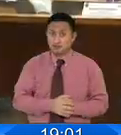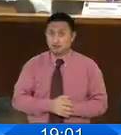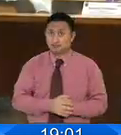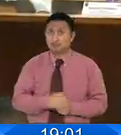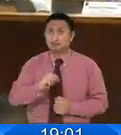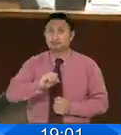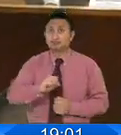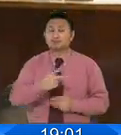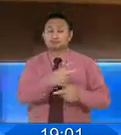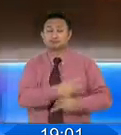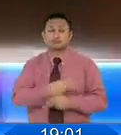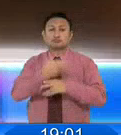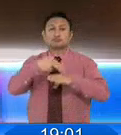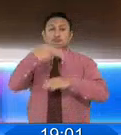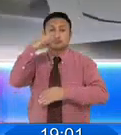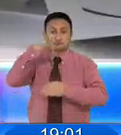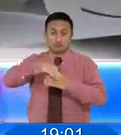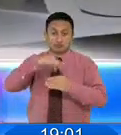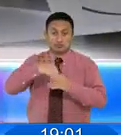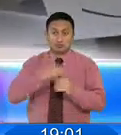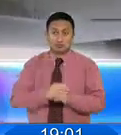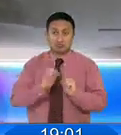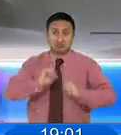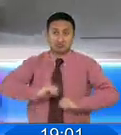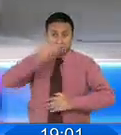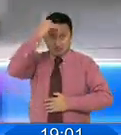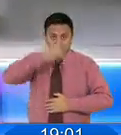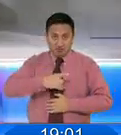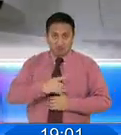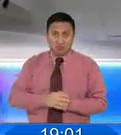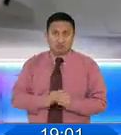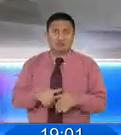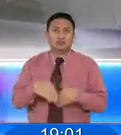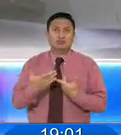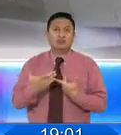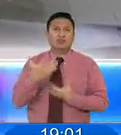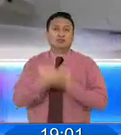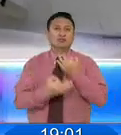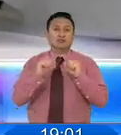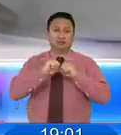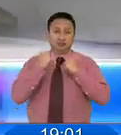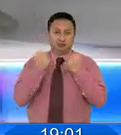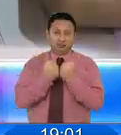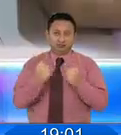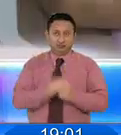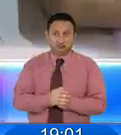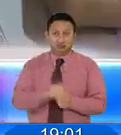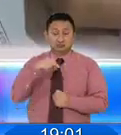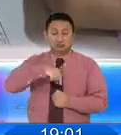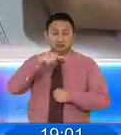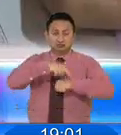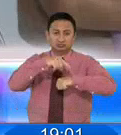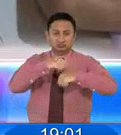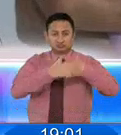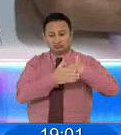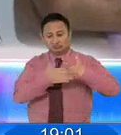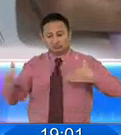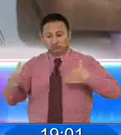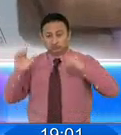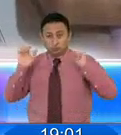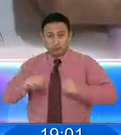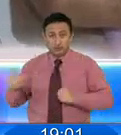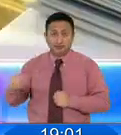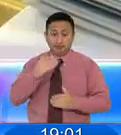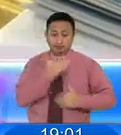del Consejo Nacional Electoral resolverá el pedido hecho por Justicia Social de ampliar los plazos para realizar sus